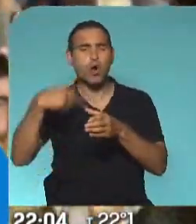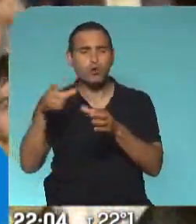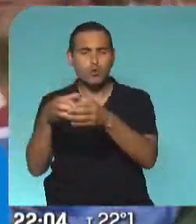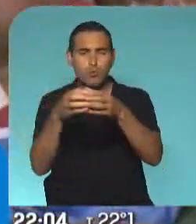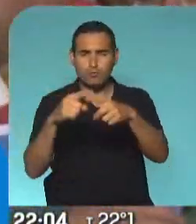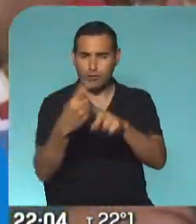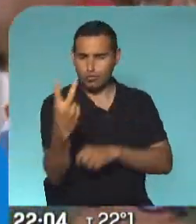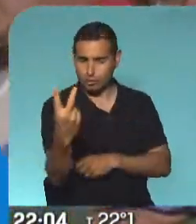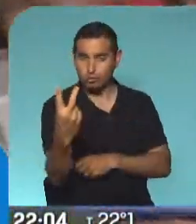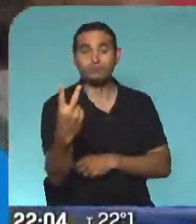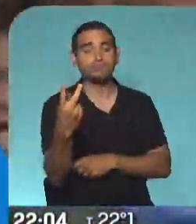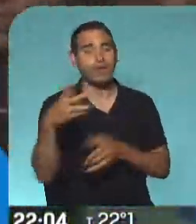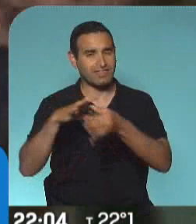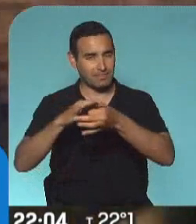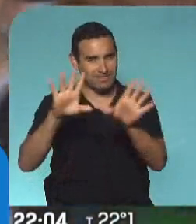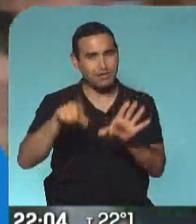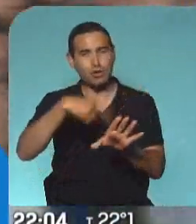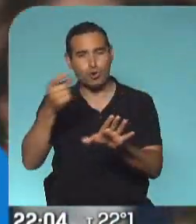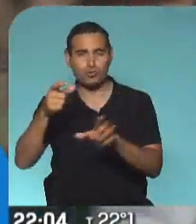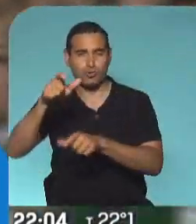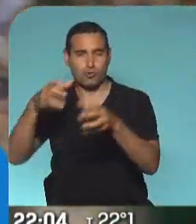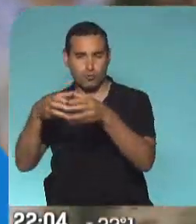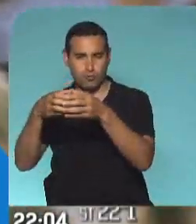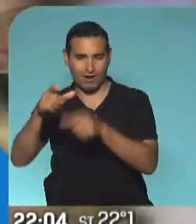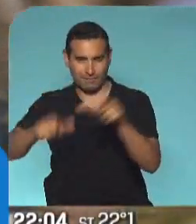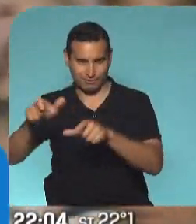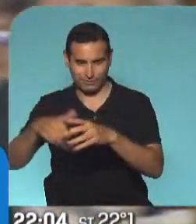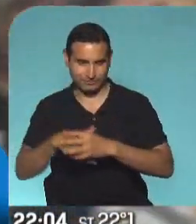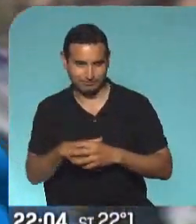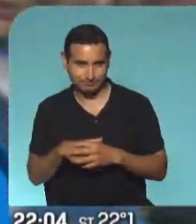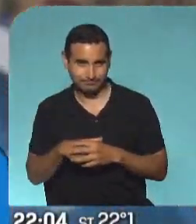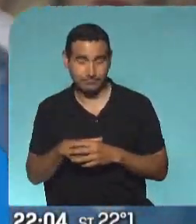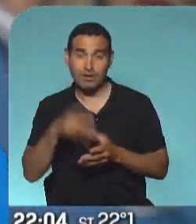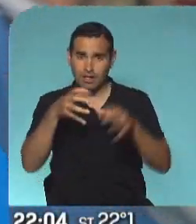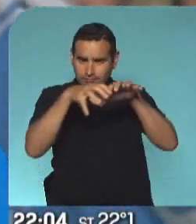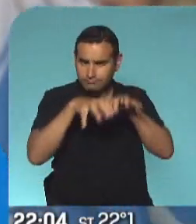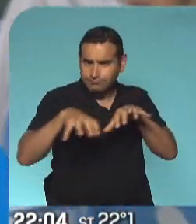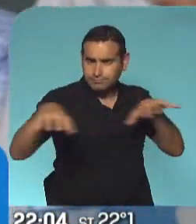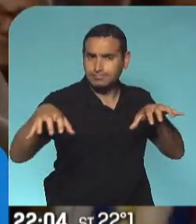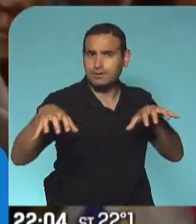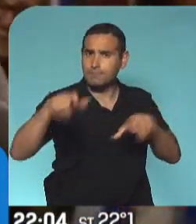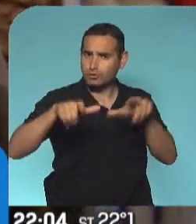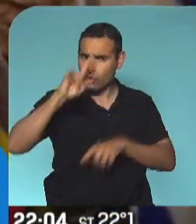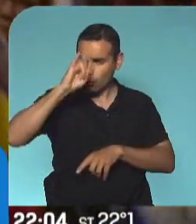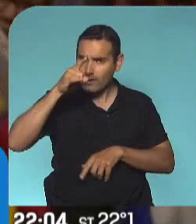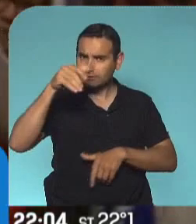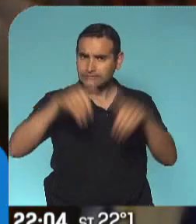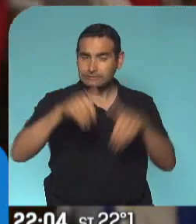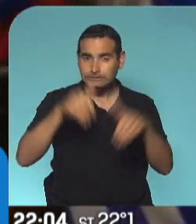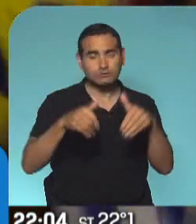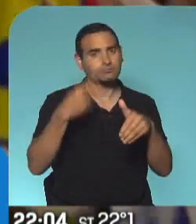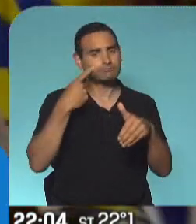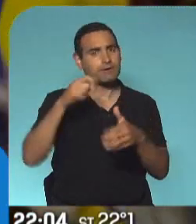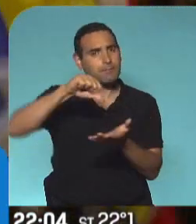minoritarias, el Partido Independiente y el Partido de la Gente. Esta profunda brecha en el voto de los uruguayos coloca al pequeño